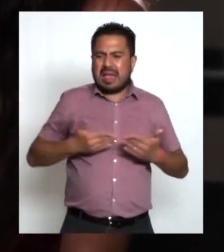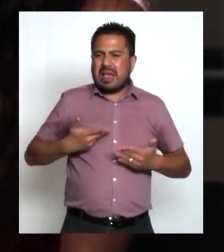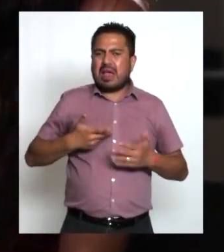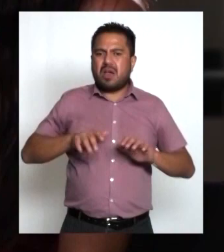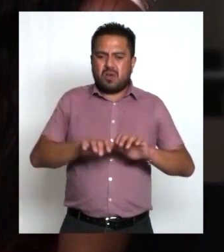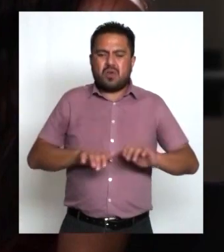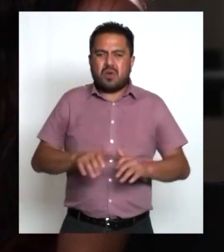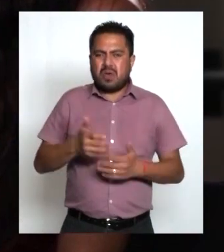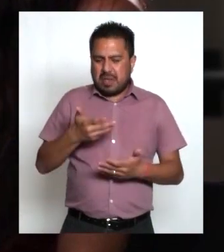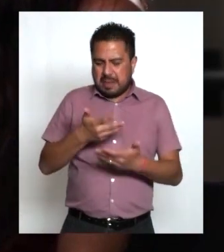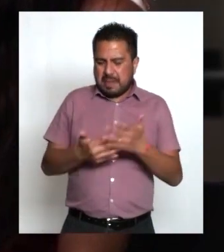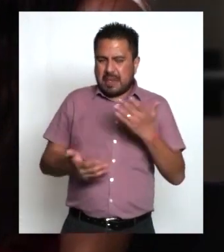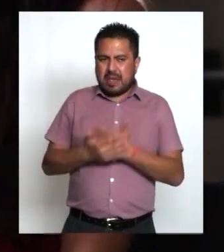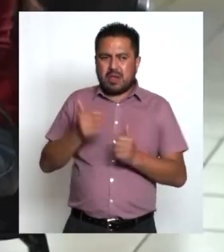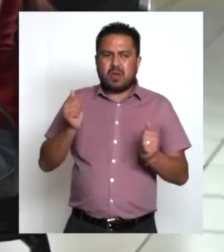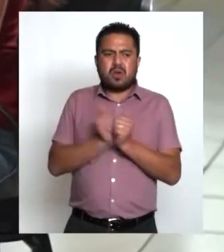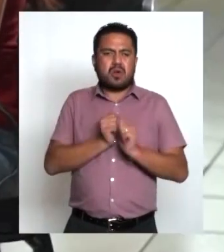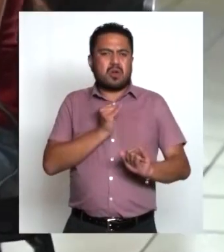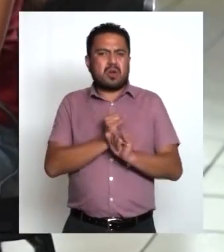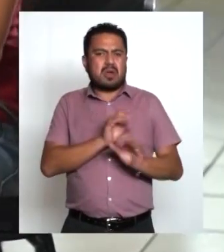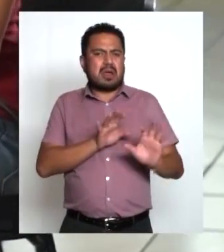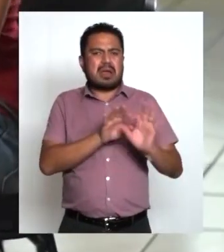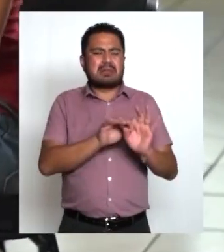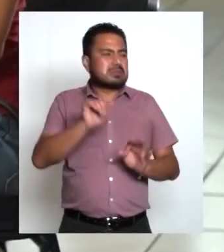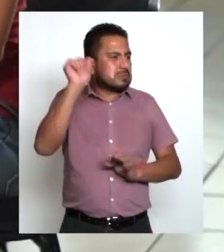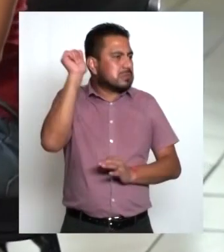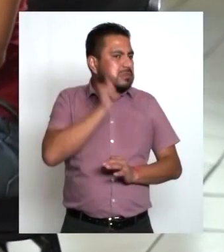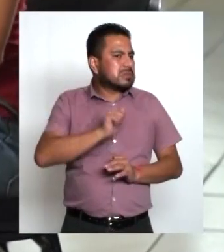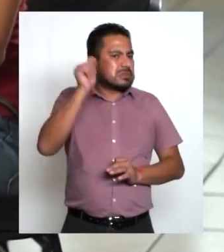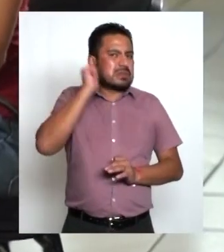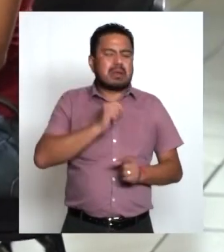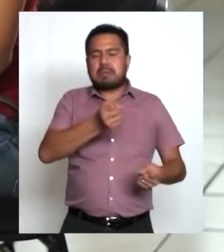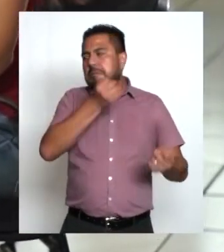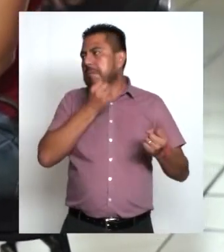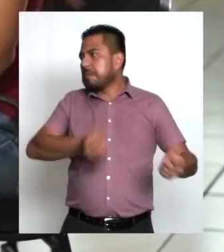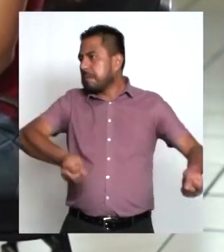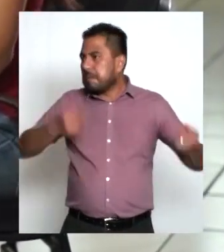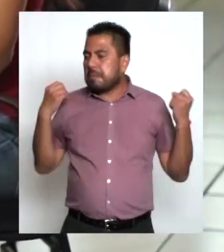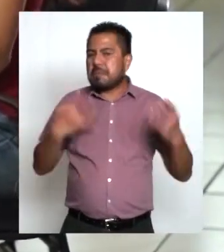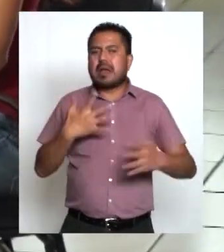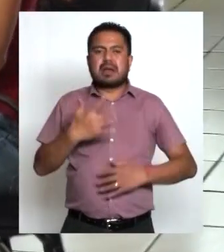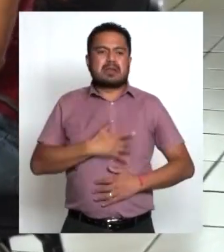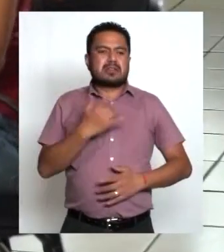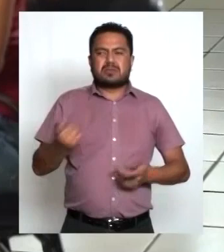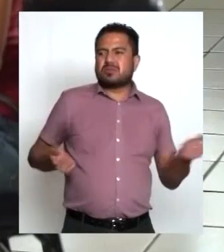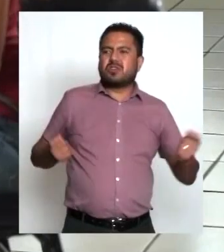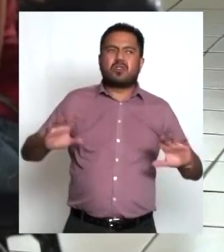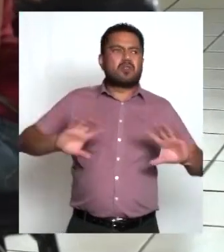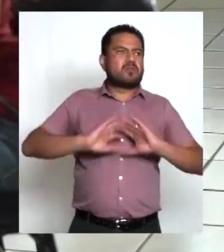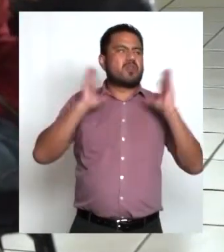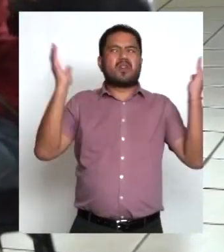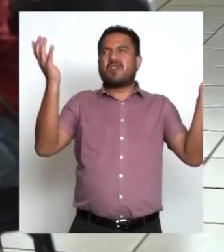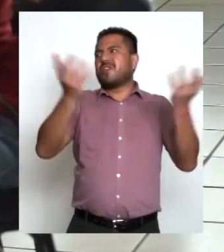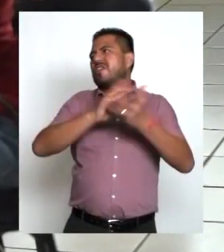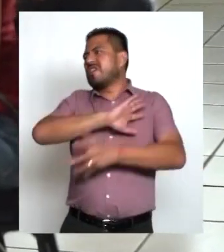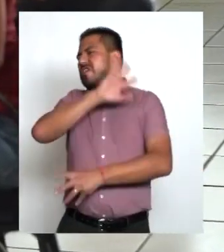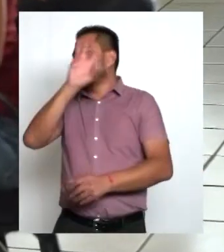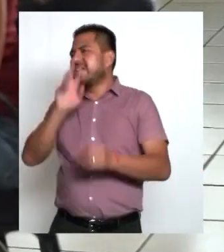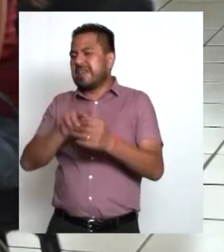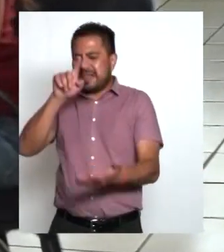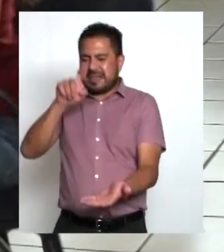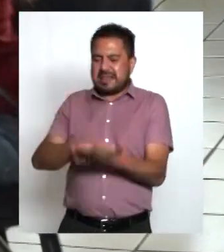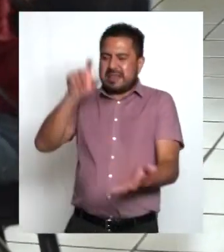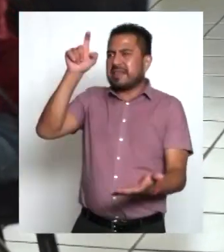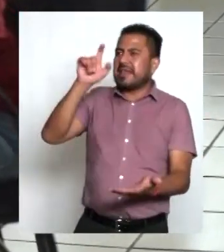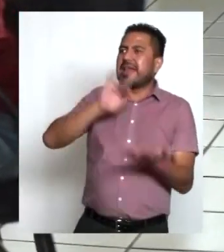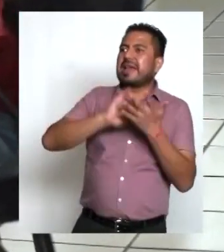prácticamente tenemos una computadora en las manos y con conexión a internet siempre? Es maravilloso. Sentimos que dominamos el mundo. Todo a un